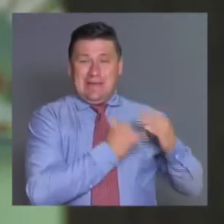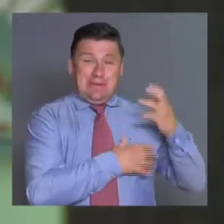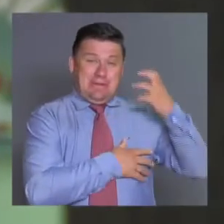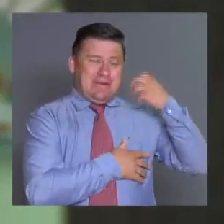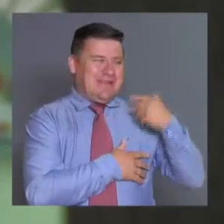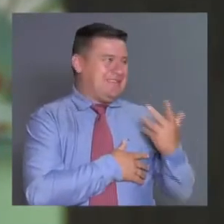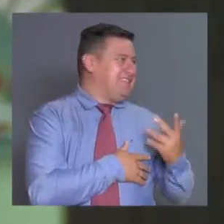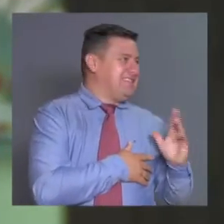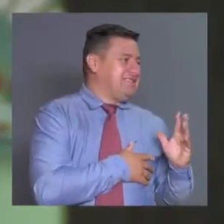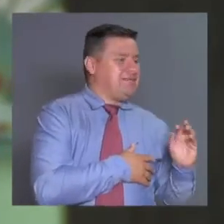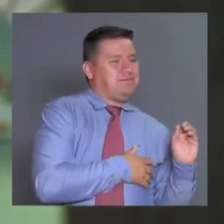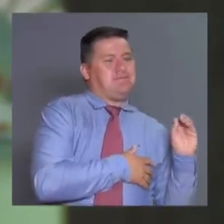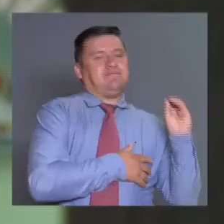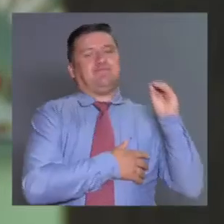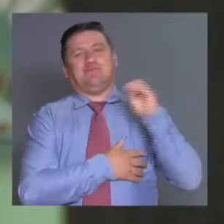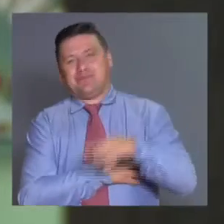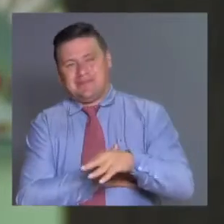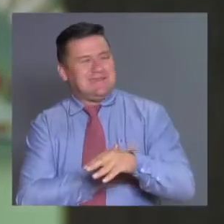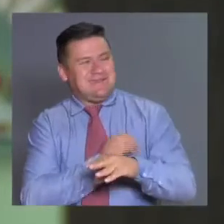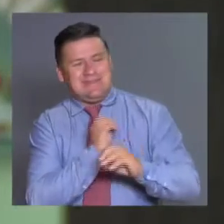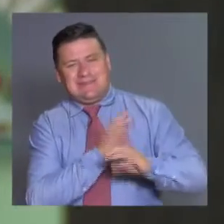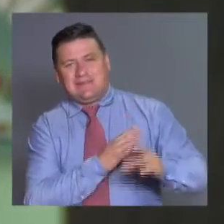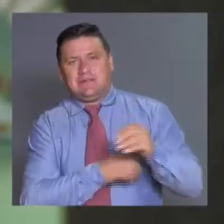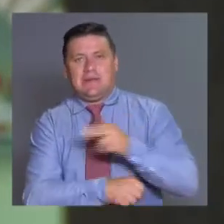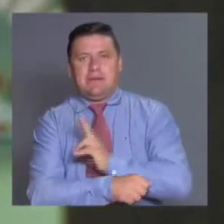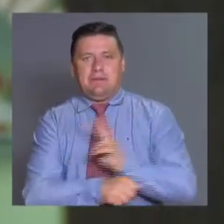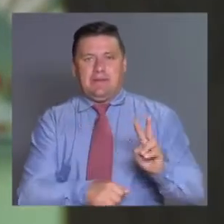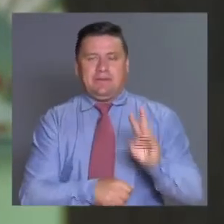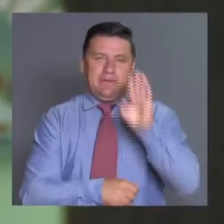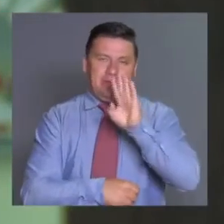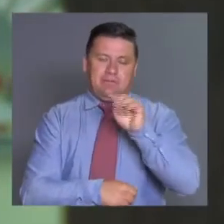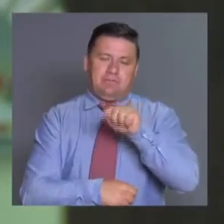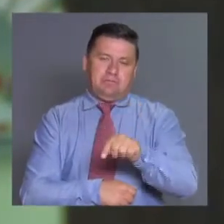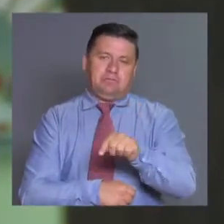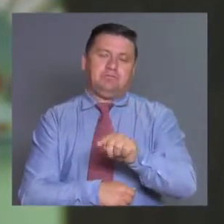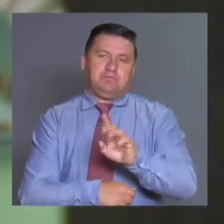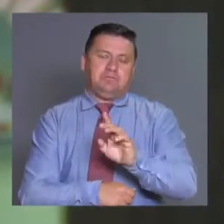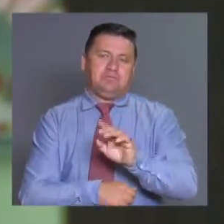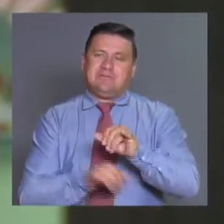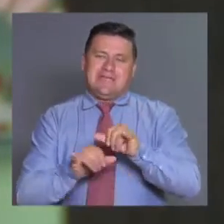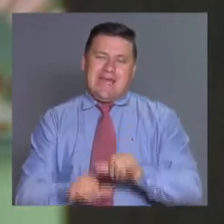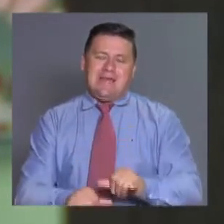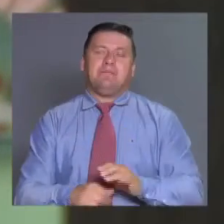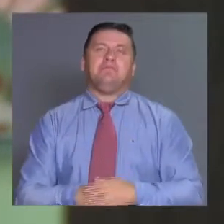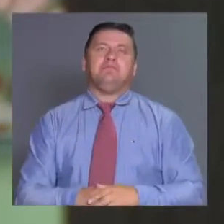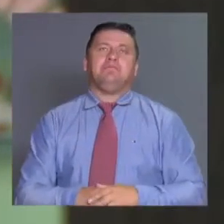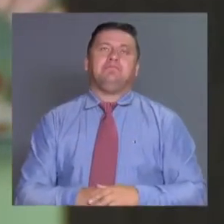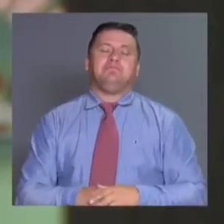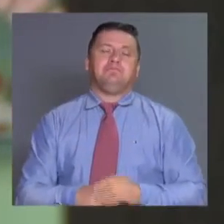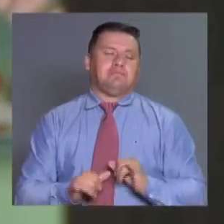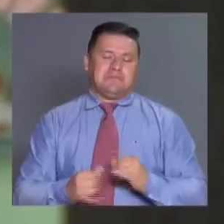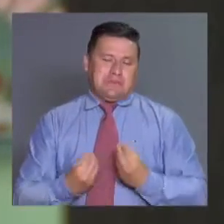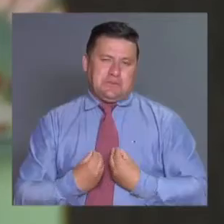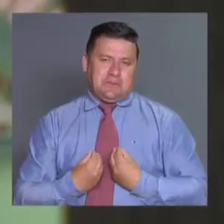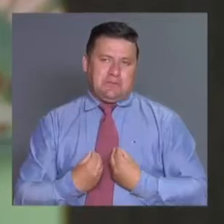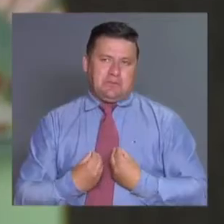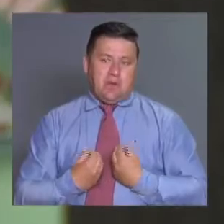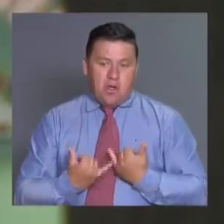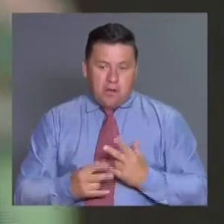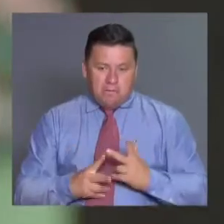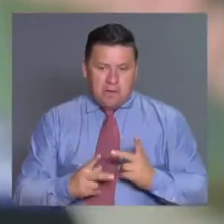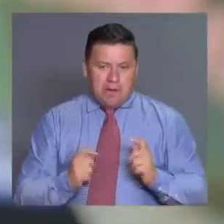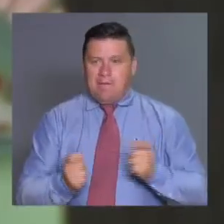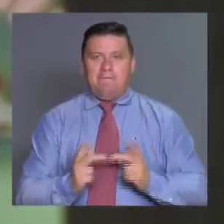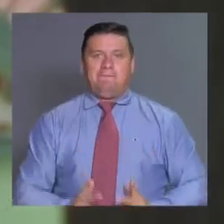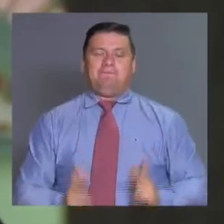nos tocó trasladaron al municipio al departamento del vichada y nos decidimos quedarnos acá donde hasta la fecha